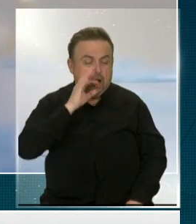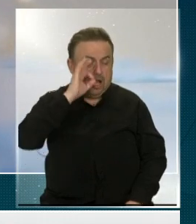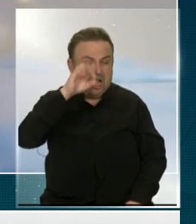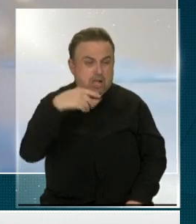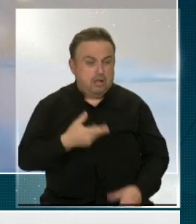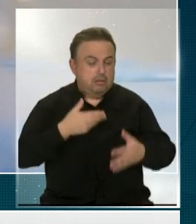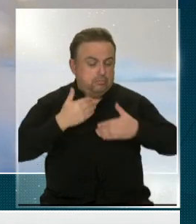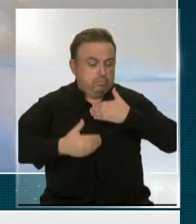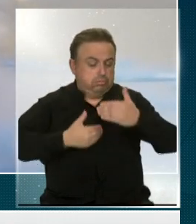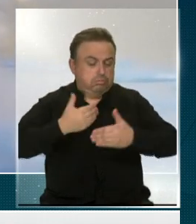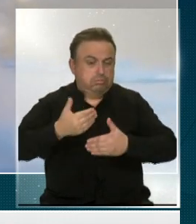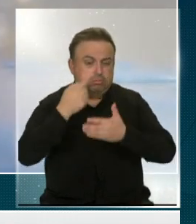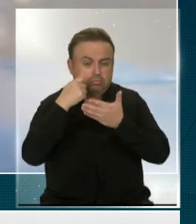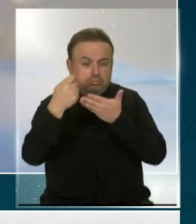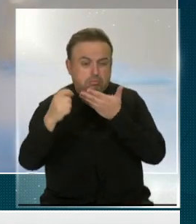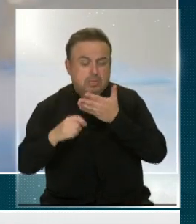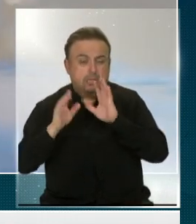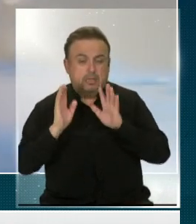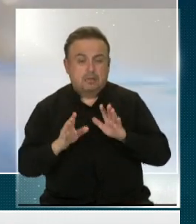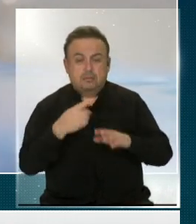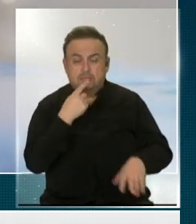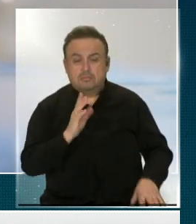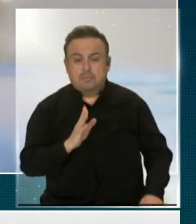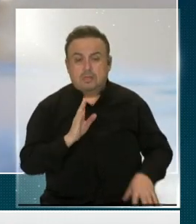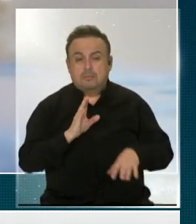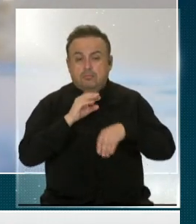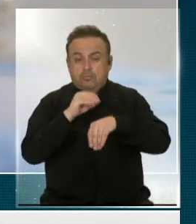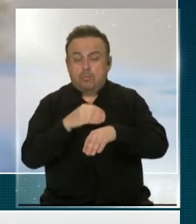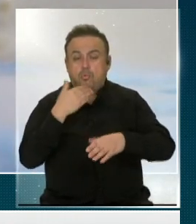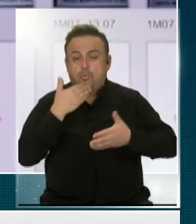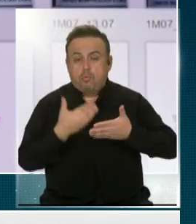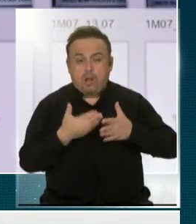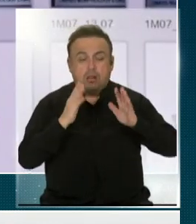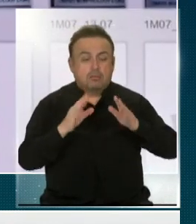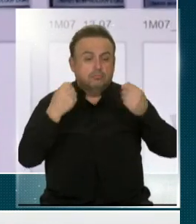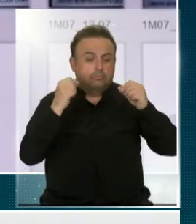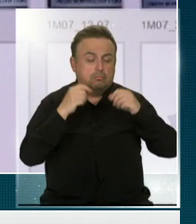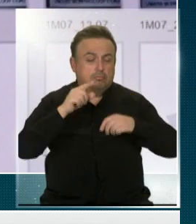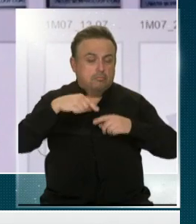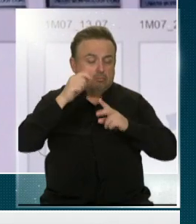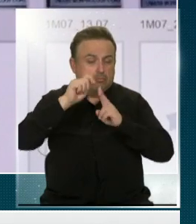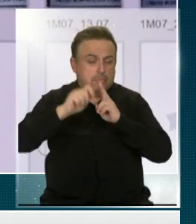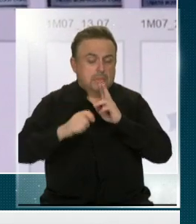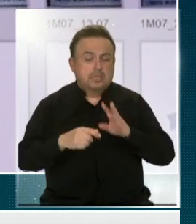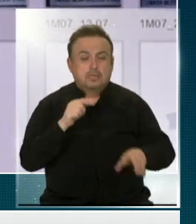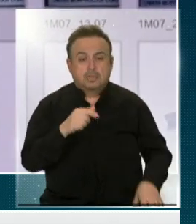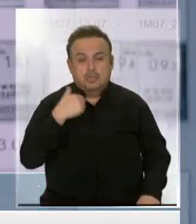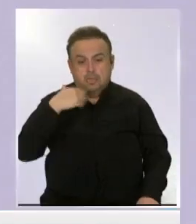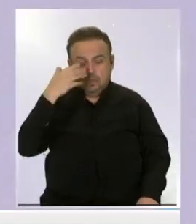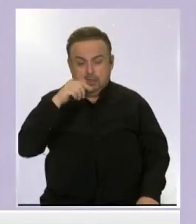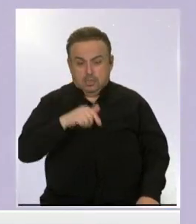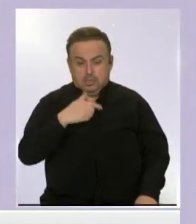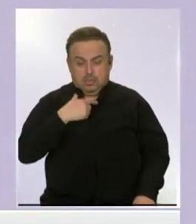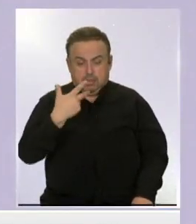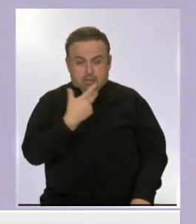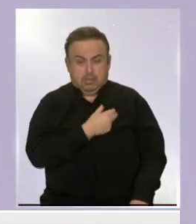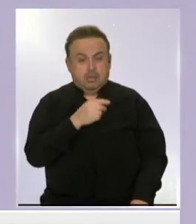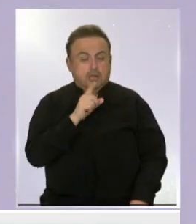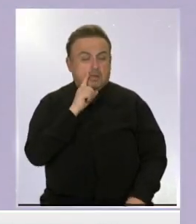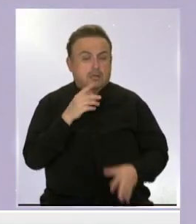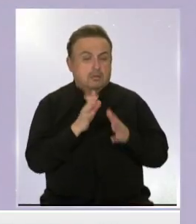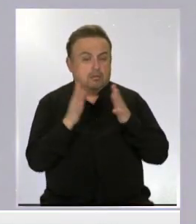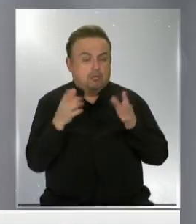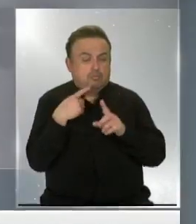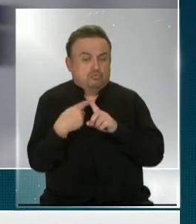con ese ensayo clínico así que podemos visitar por lo menos cuatro ensayos en los próximos meses esta vacuna tiene una